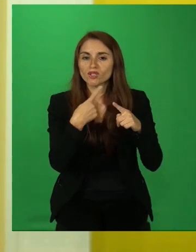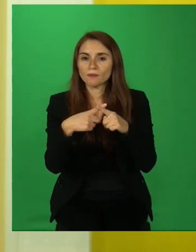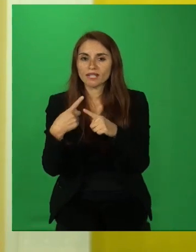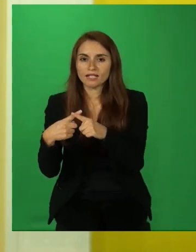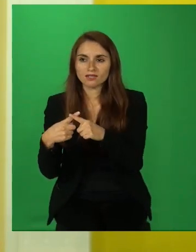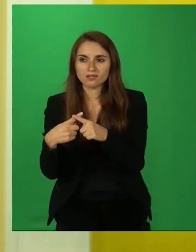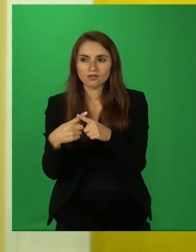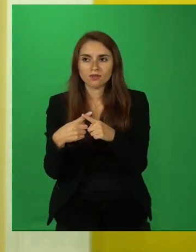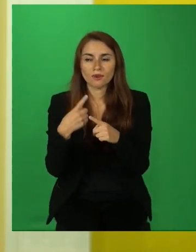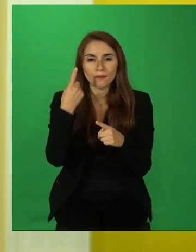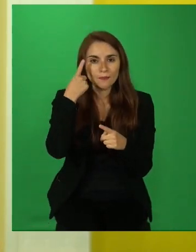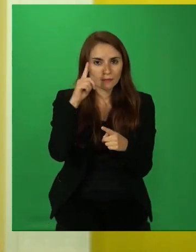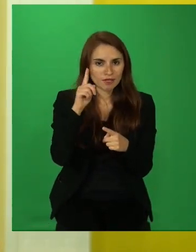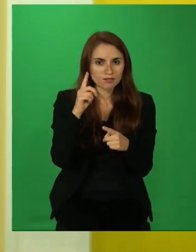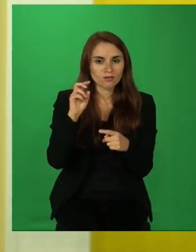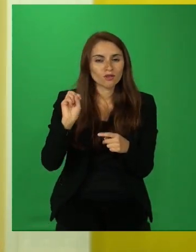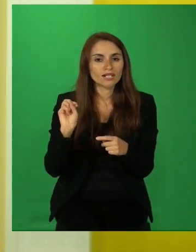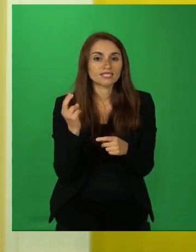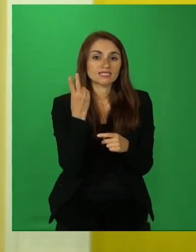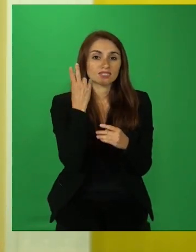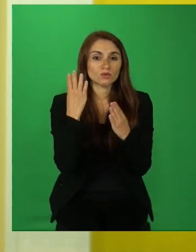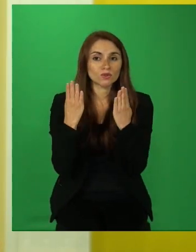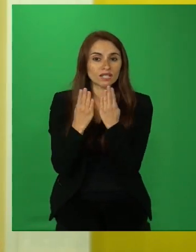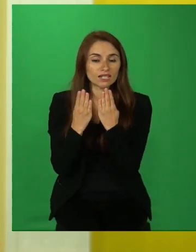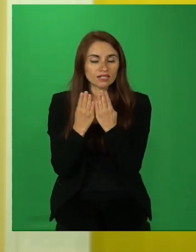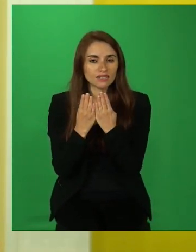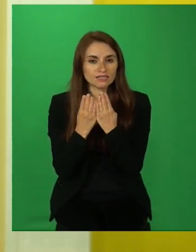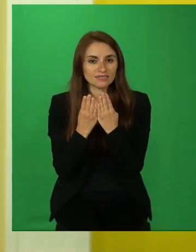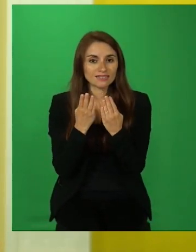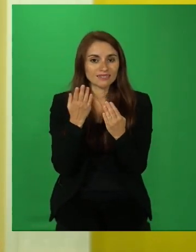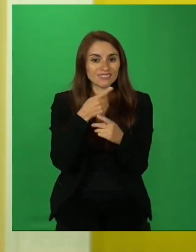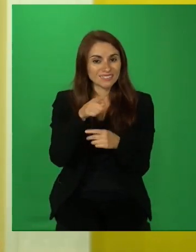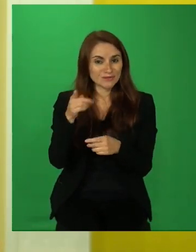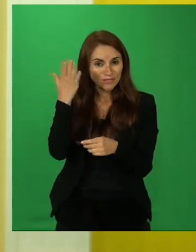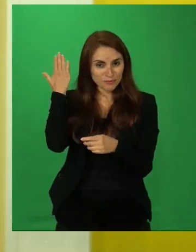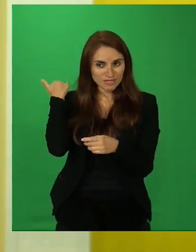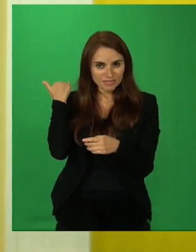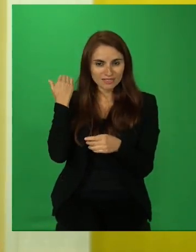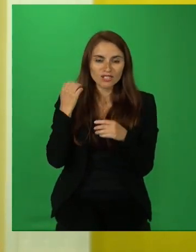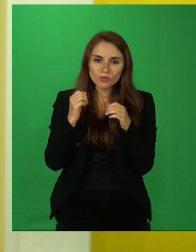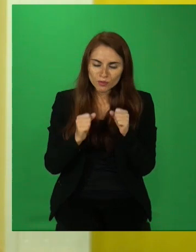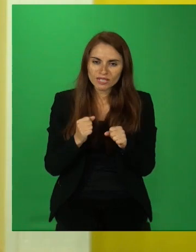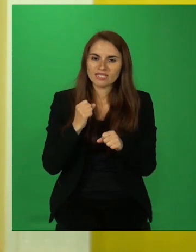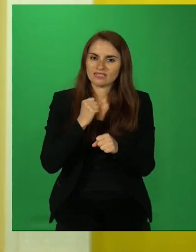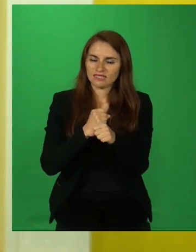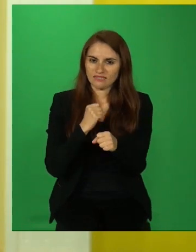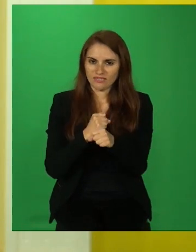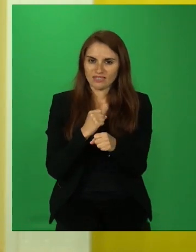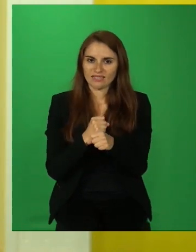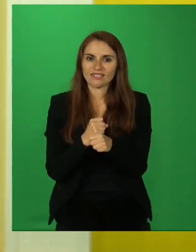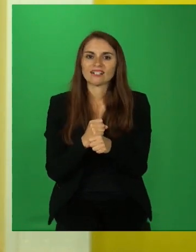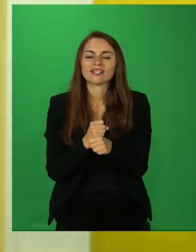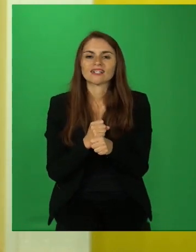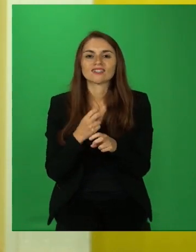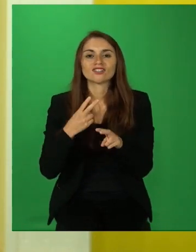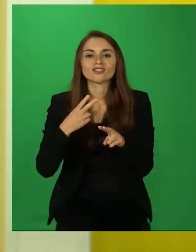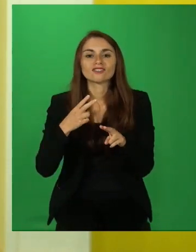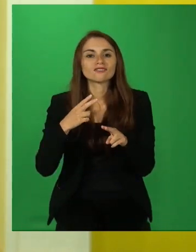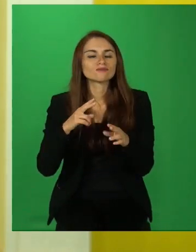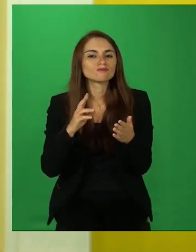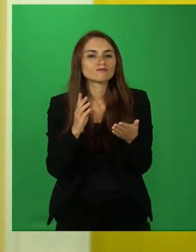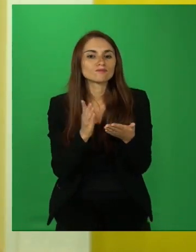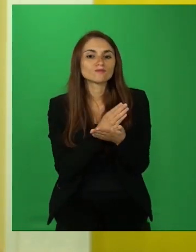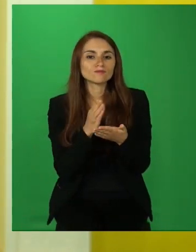pero con la segunda clase que tuviste la semana pasada puedes trabajar perfectamente los ejercicios